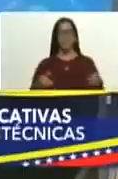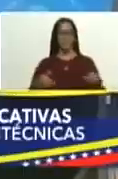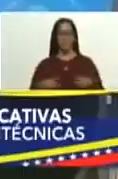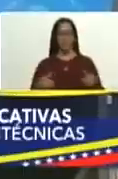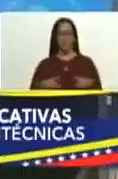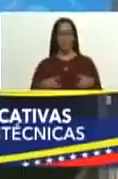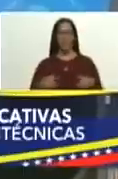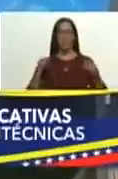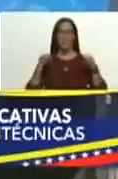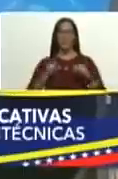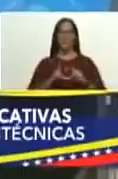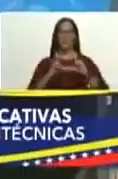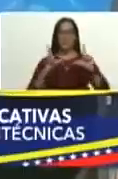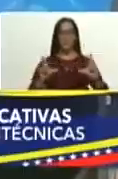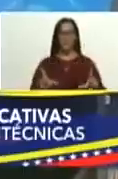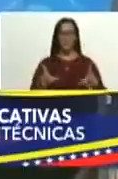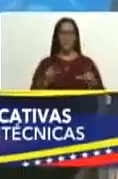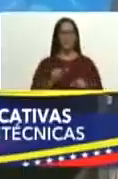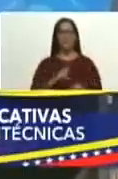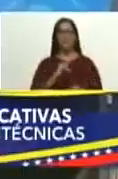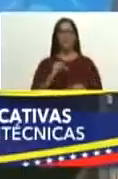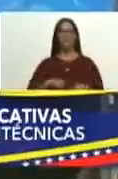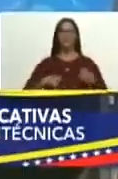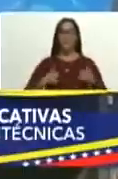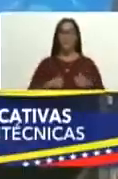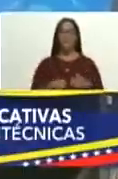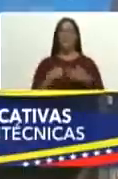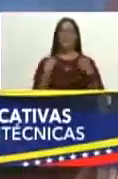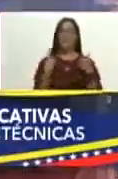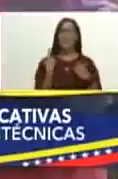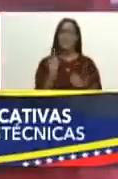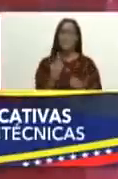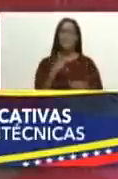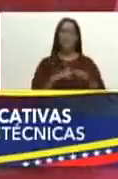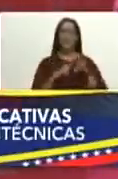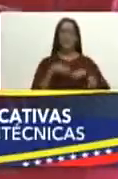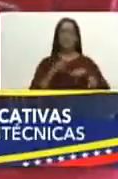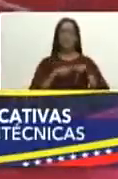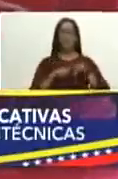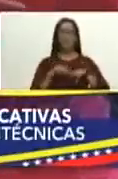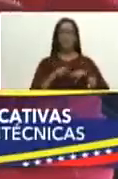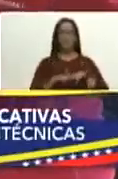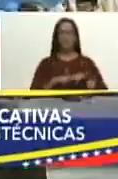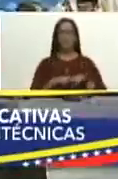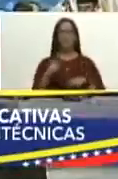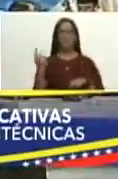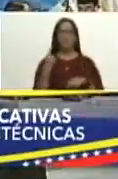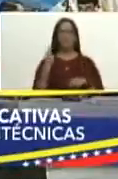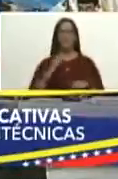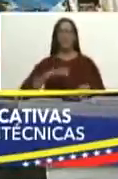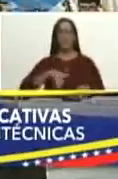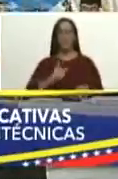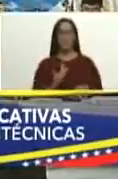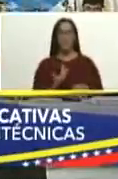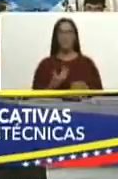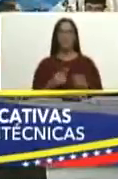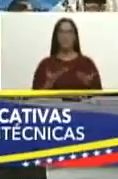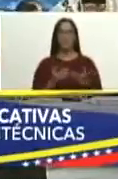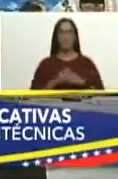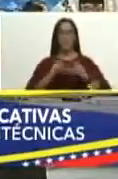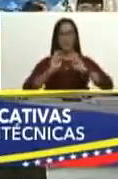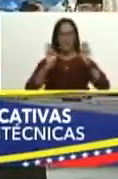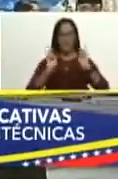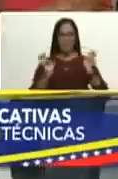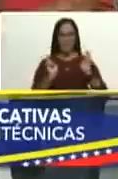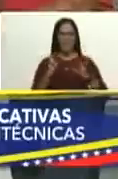esta certificación no es otra cosa que una construcción que solo es posible en el contexto de la